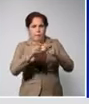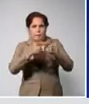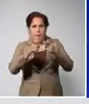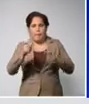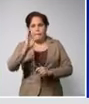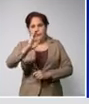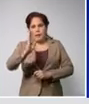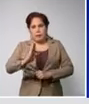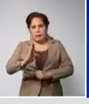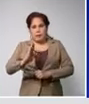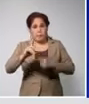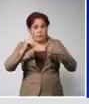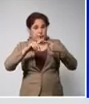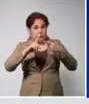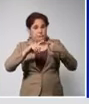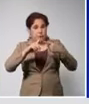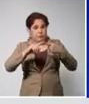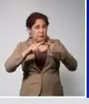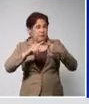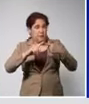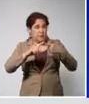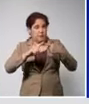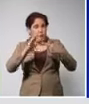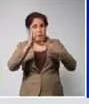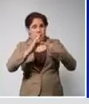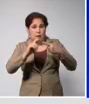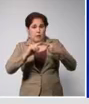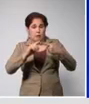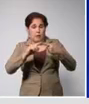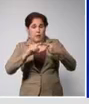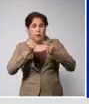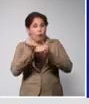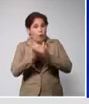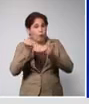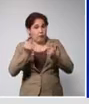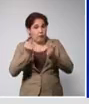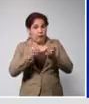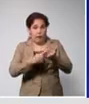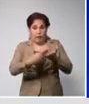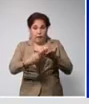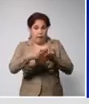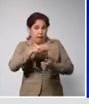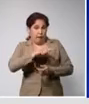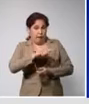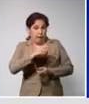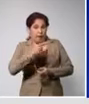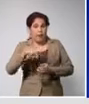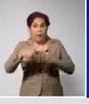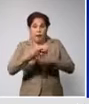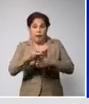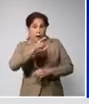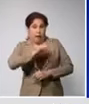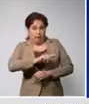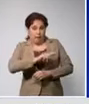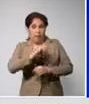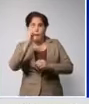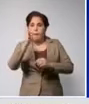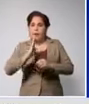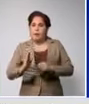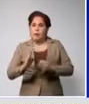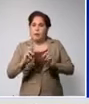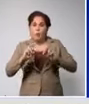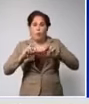Brasil, nuevamente, estamos hablando del diagnóstico en las últimas 24 horas. Brasil,